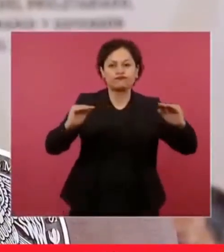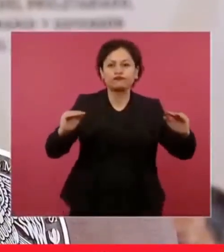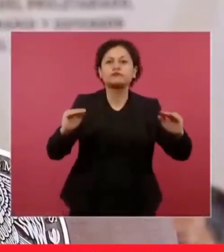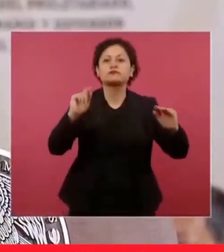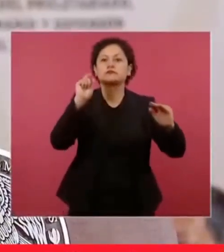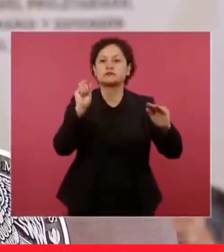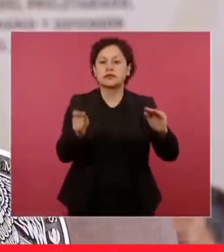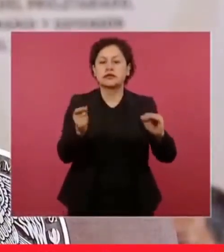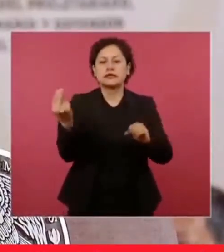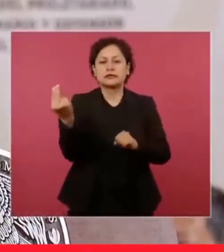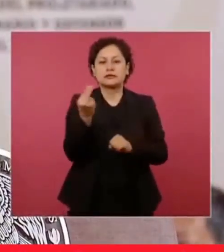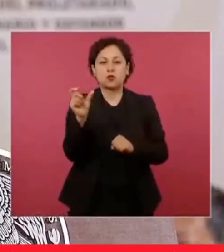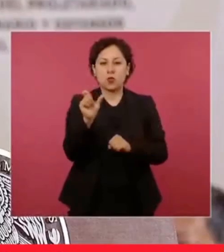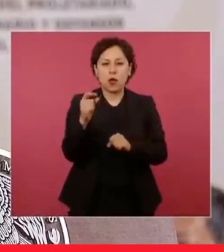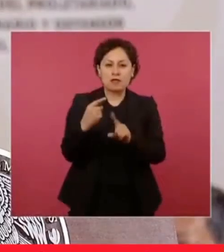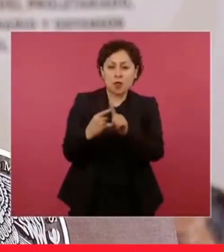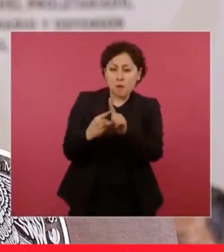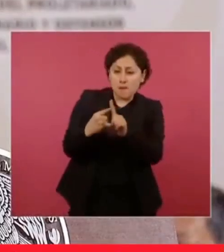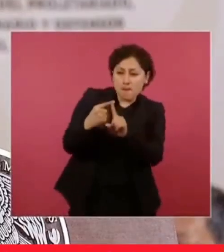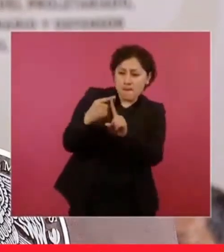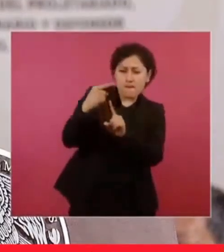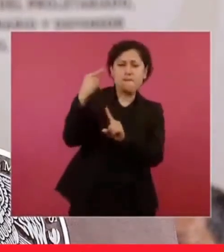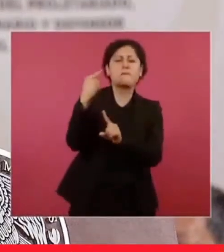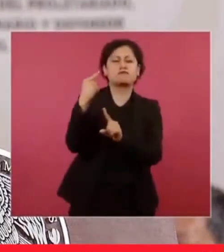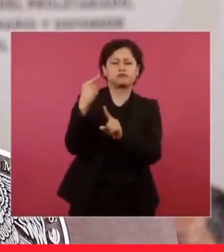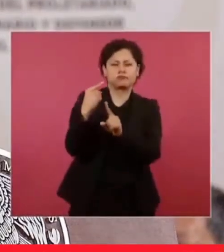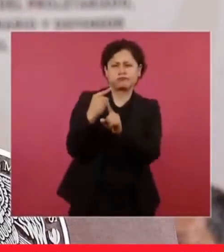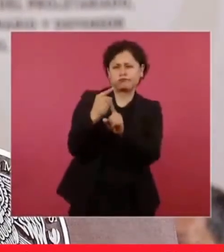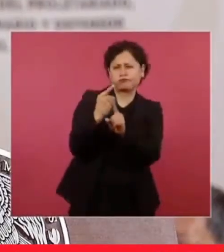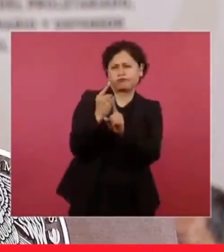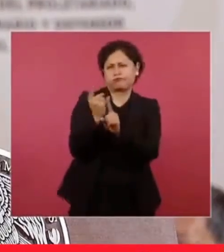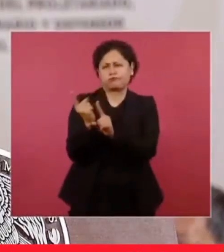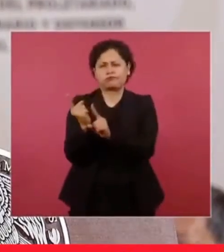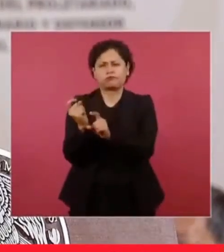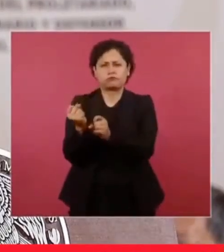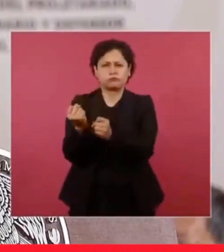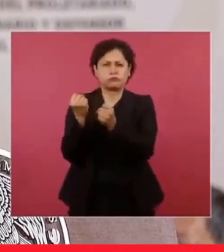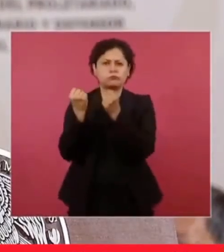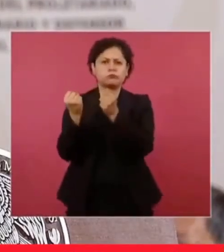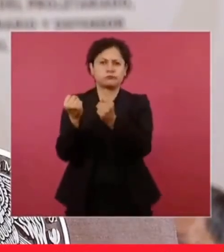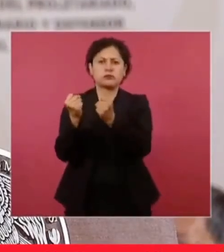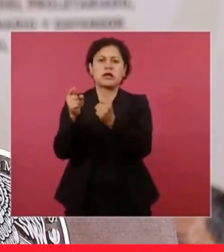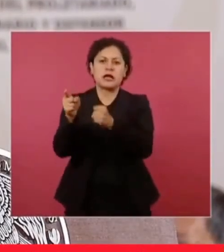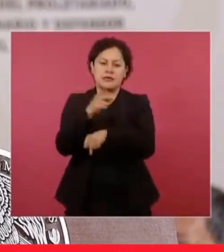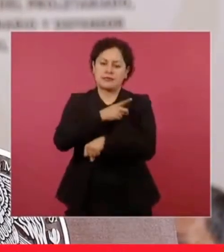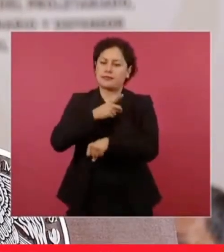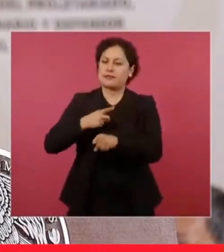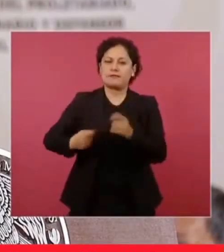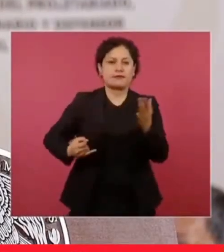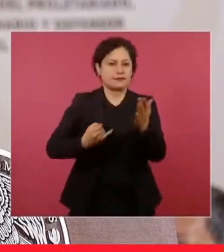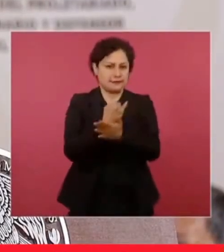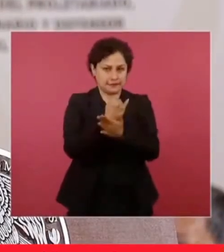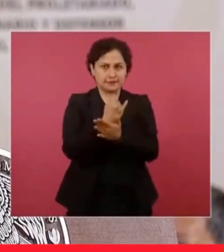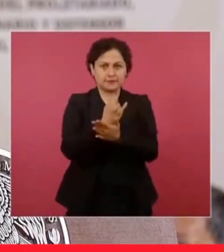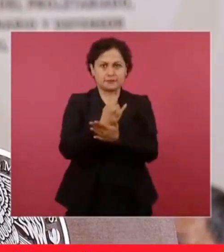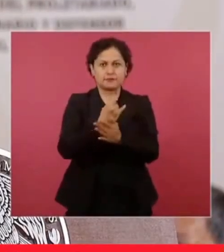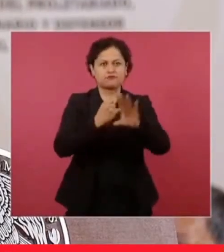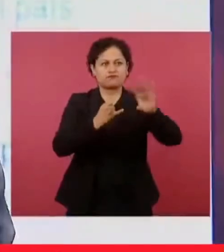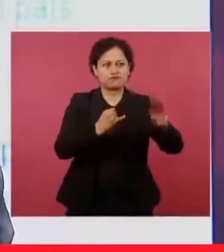el pico cuando tenemos esos desbalances provocados por cualquier perturbación. En este caso específico hablamos del